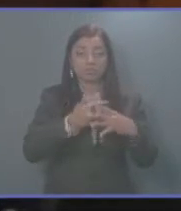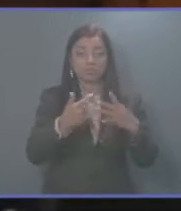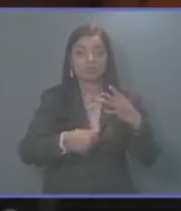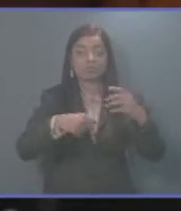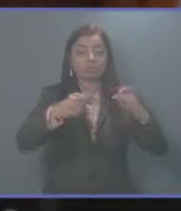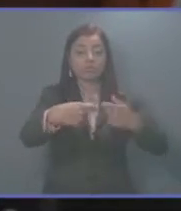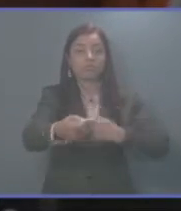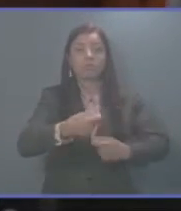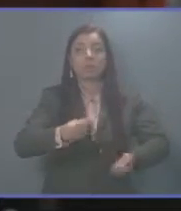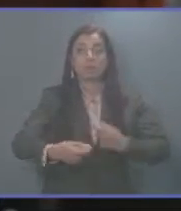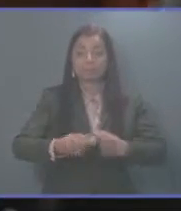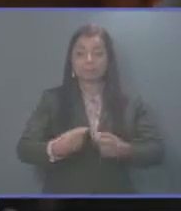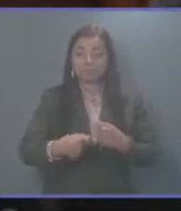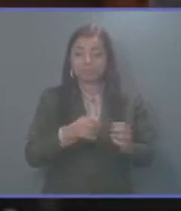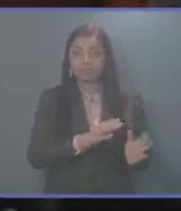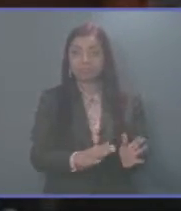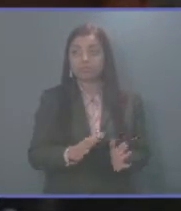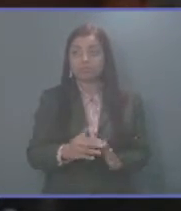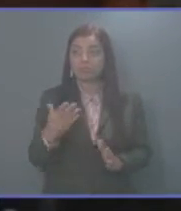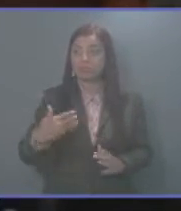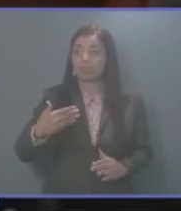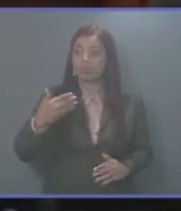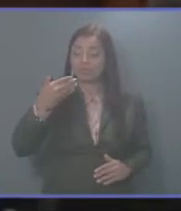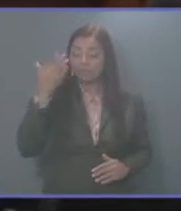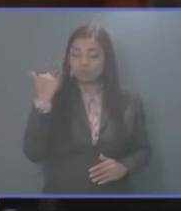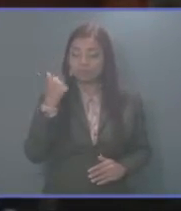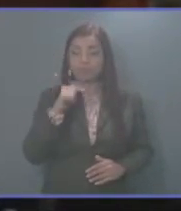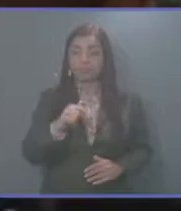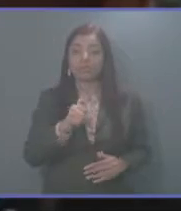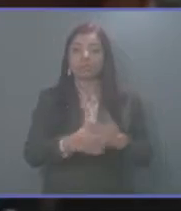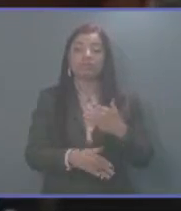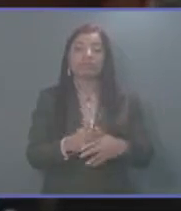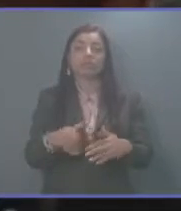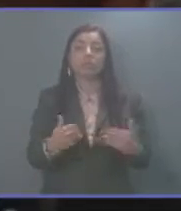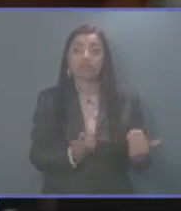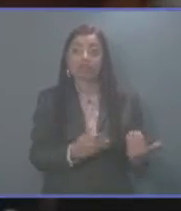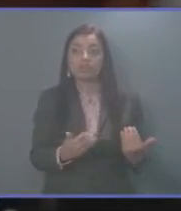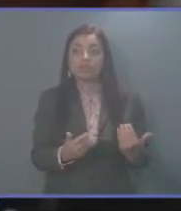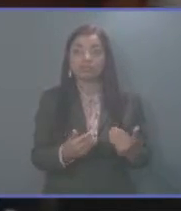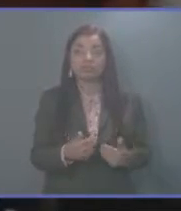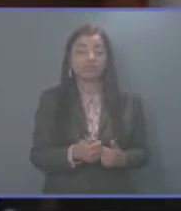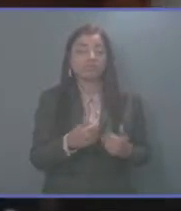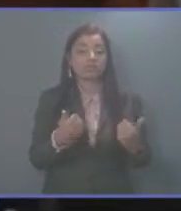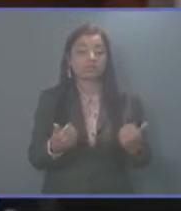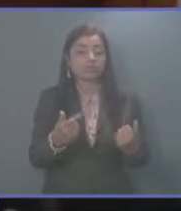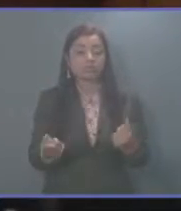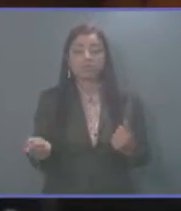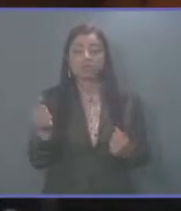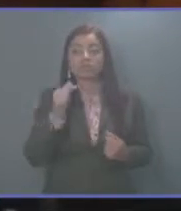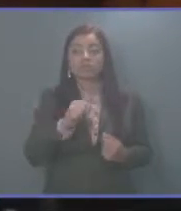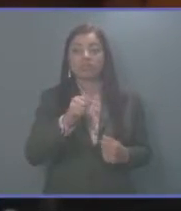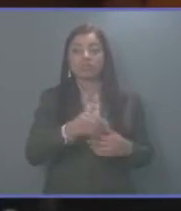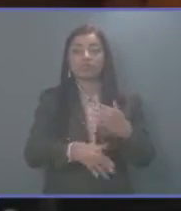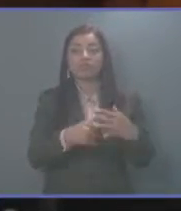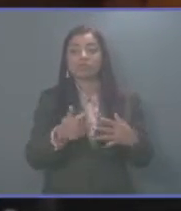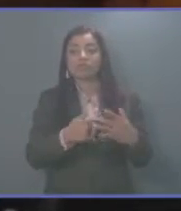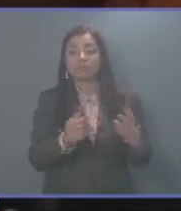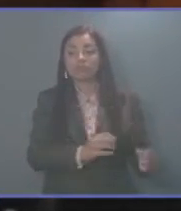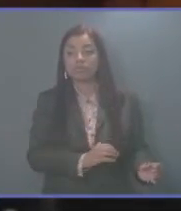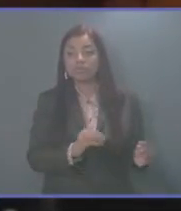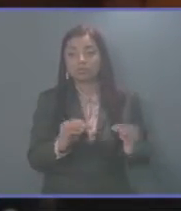pirotecnia ha tenido el anterior contenido relacionado con distancias desde que entró en